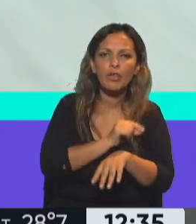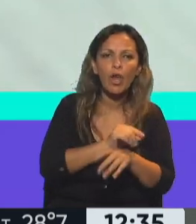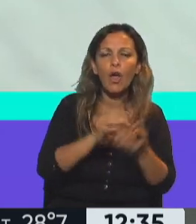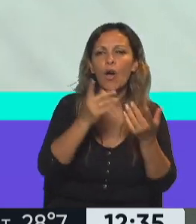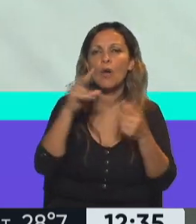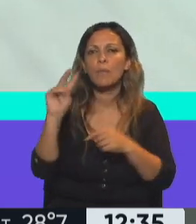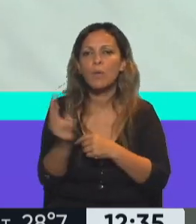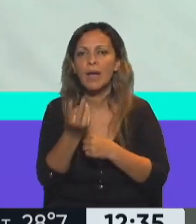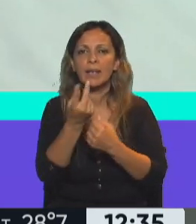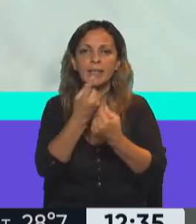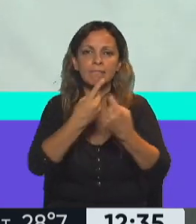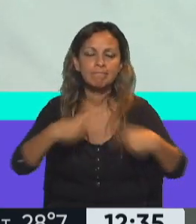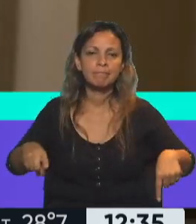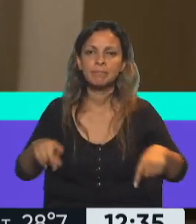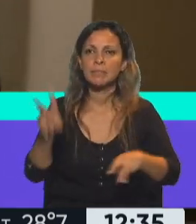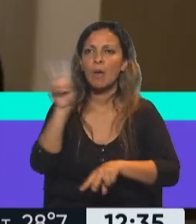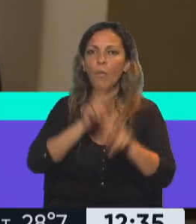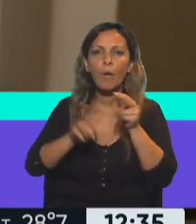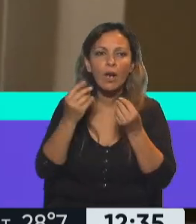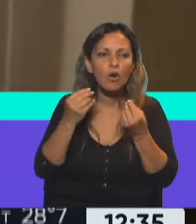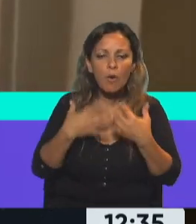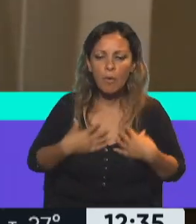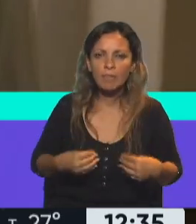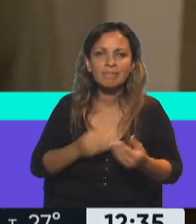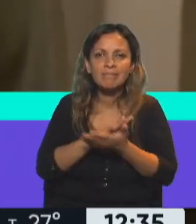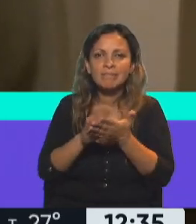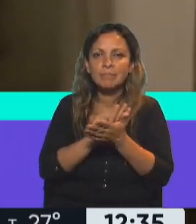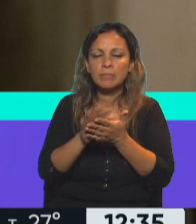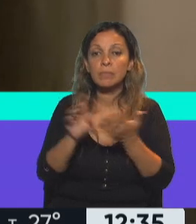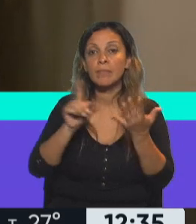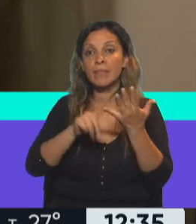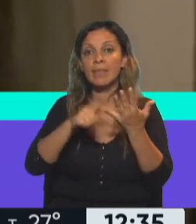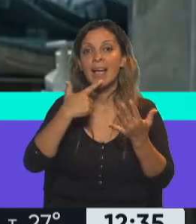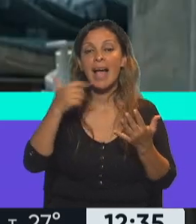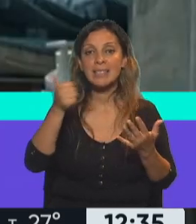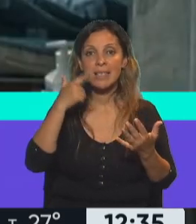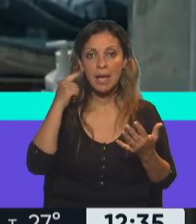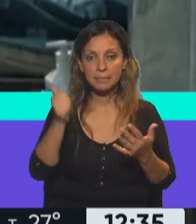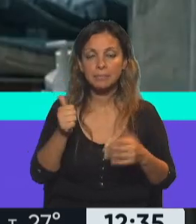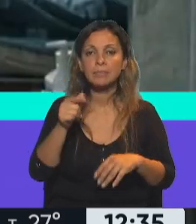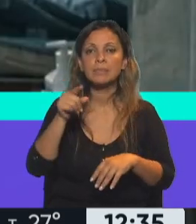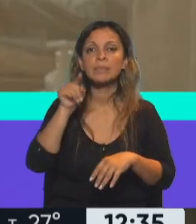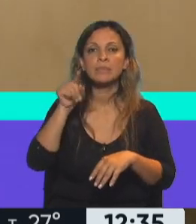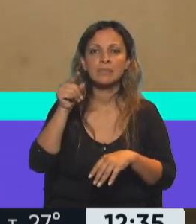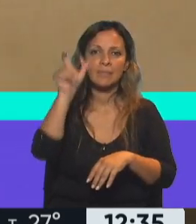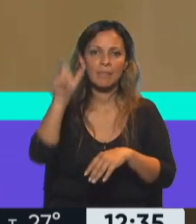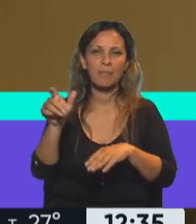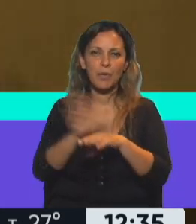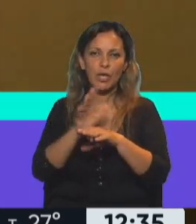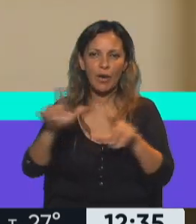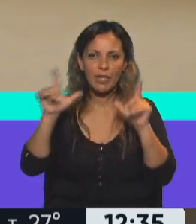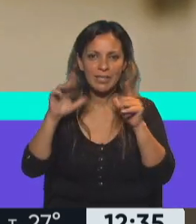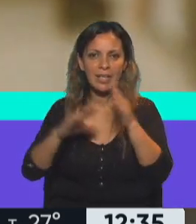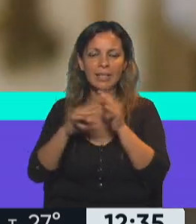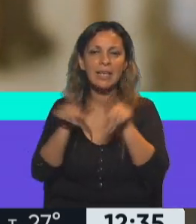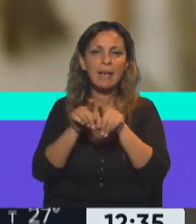camino de la búsqueda, ¿no? De sanarse por allí. Asia es la película que está protagonizada por Shira Haas, que es la misma chica de